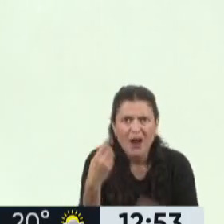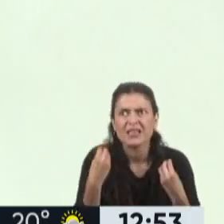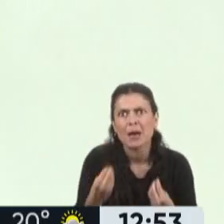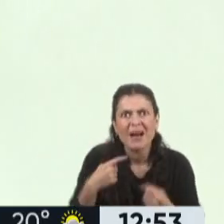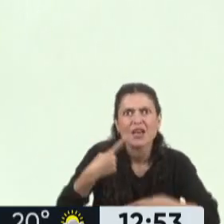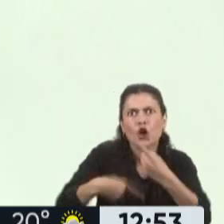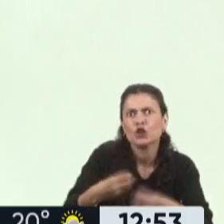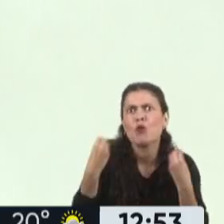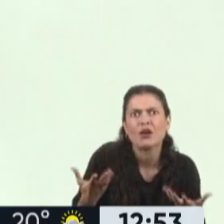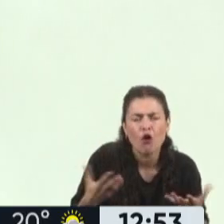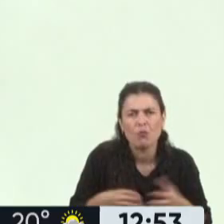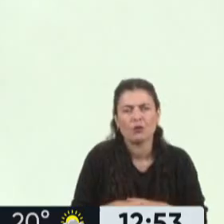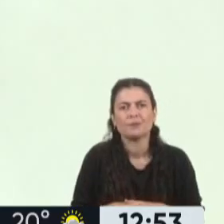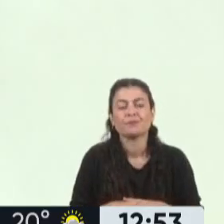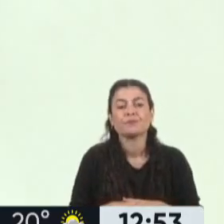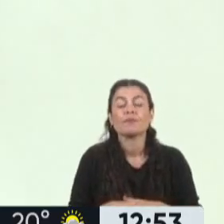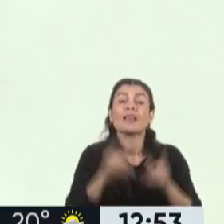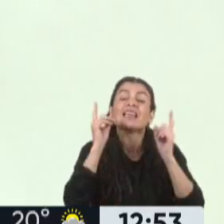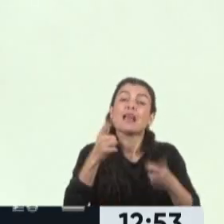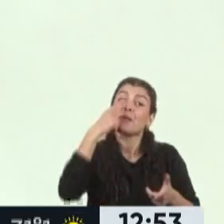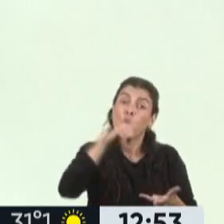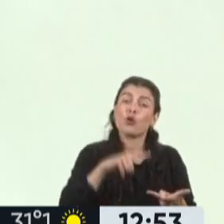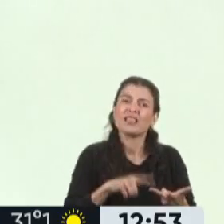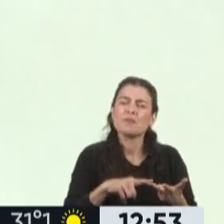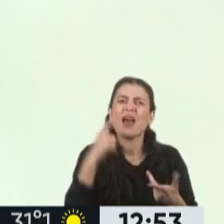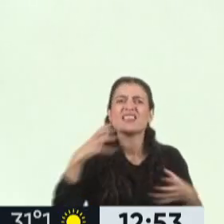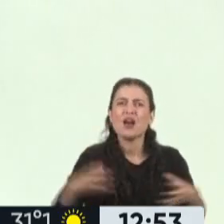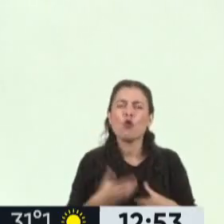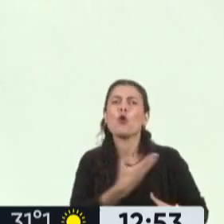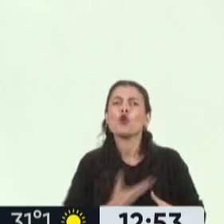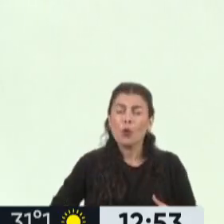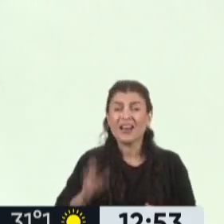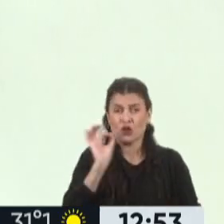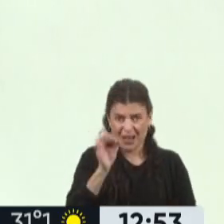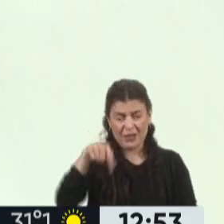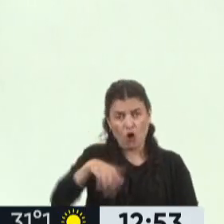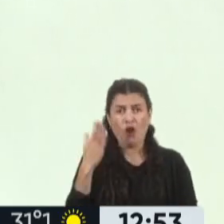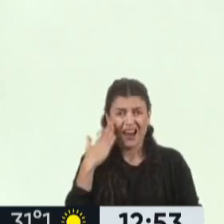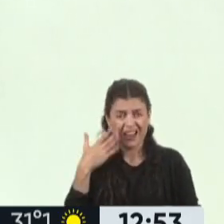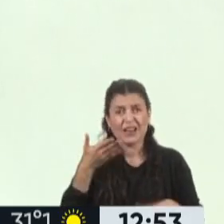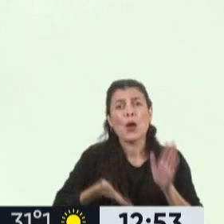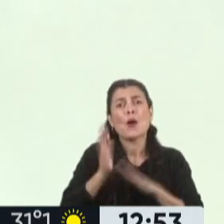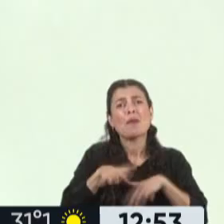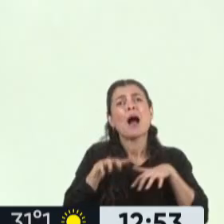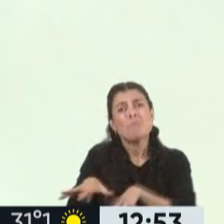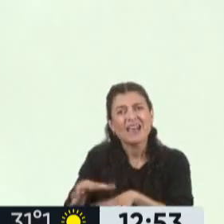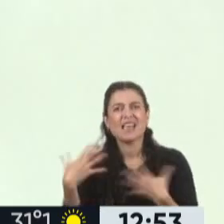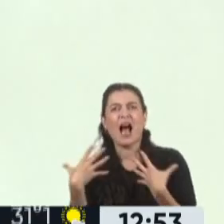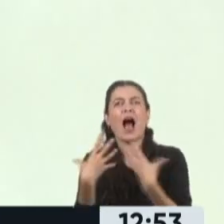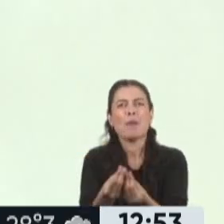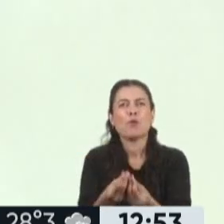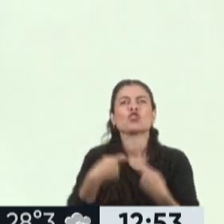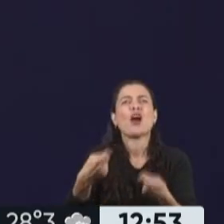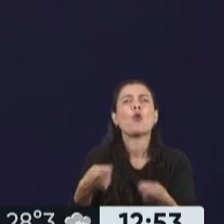día, o uno de ellos, ¿qué expectativas tiene el gobierno sobre la movilización convocada por jubilados para esta